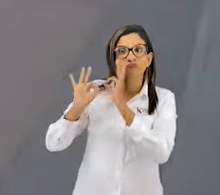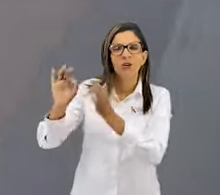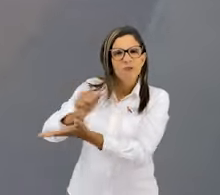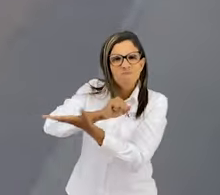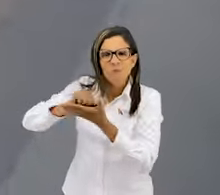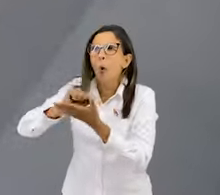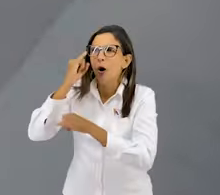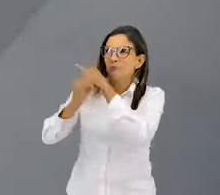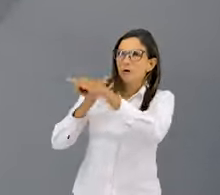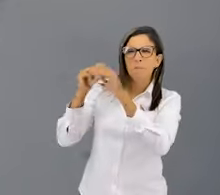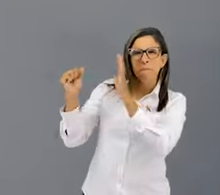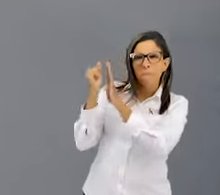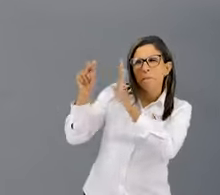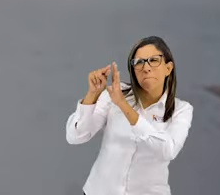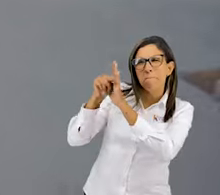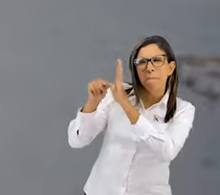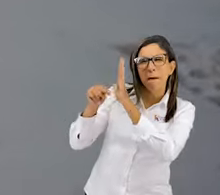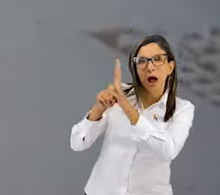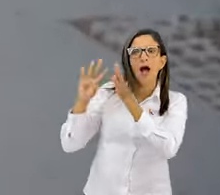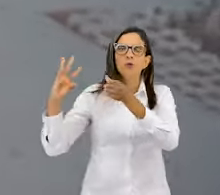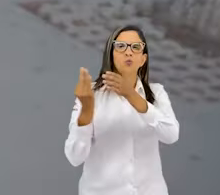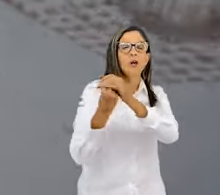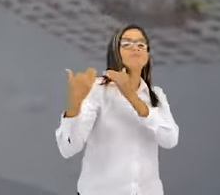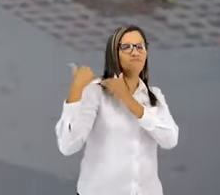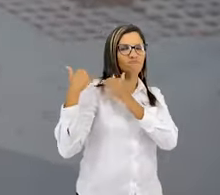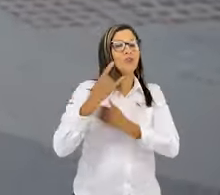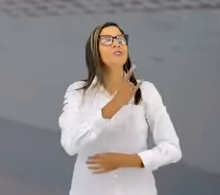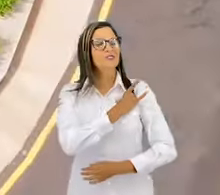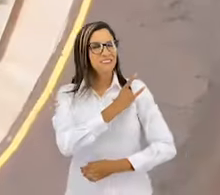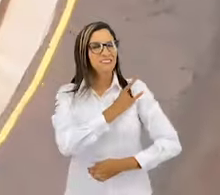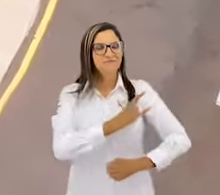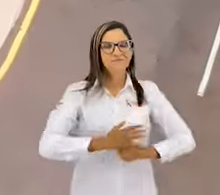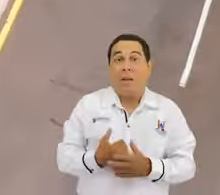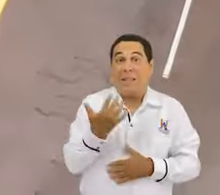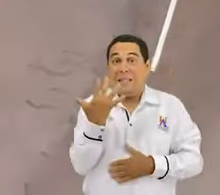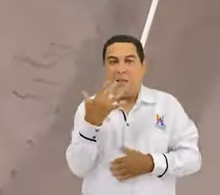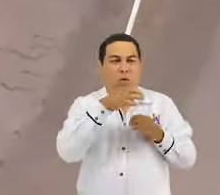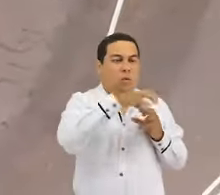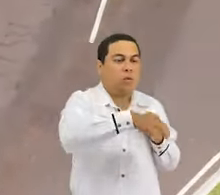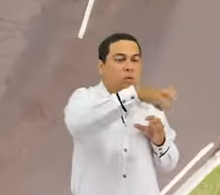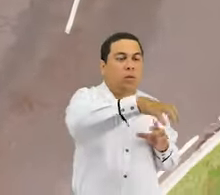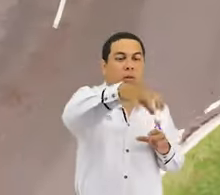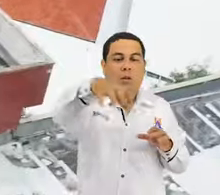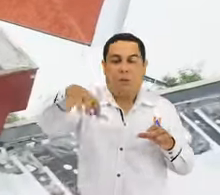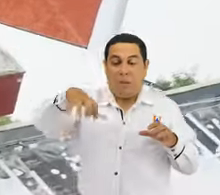estándares internacionales, políticas de inclusión y responsabilidad social universitaria.